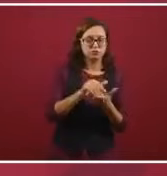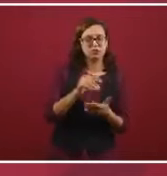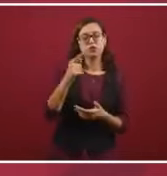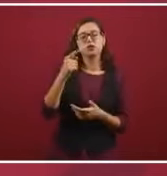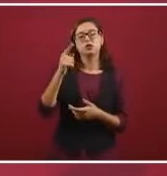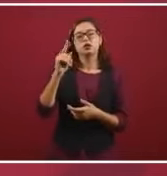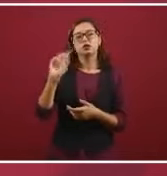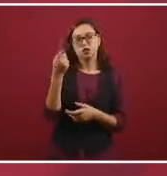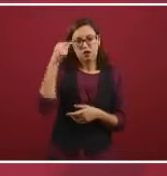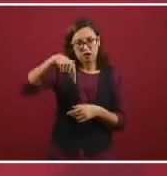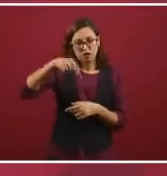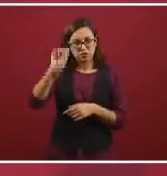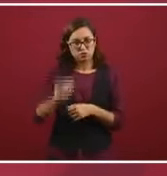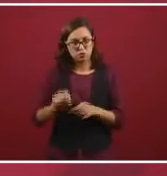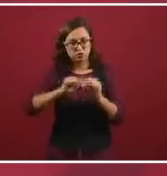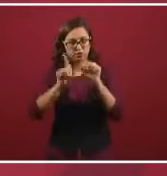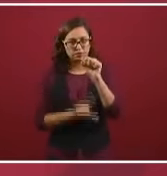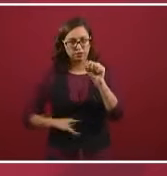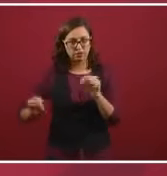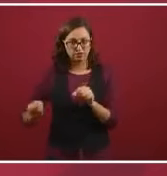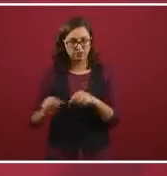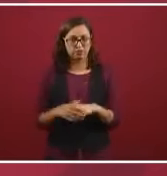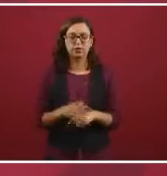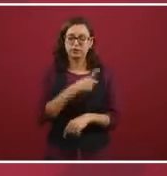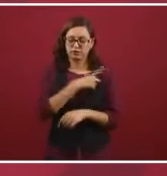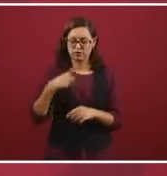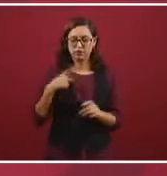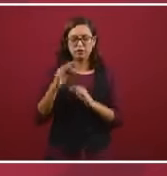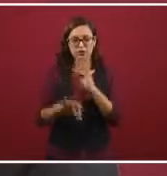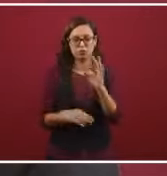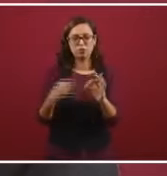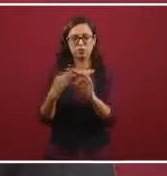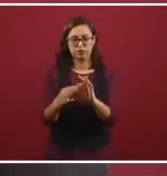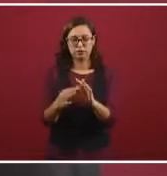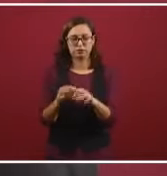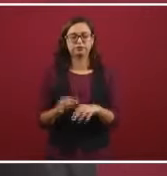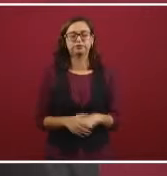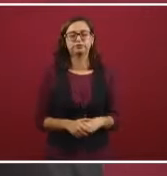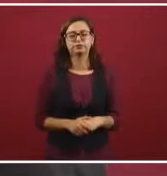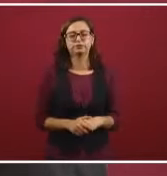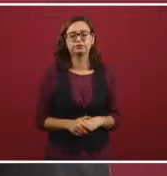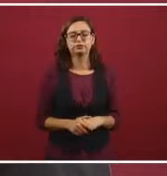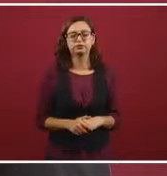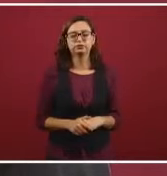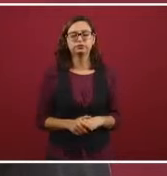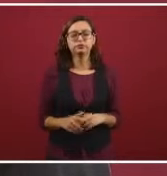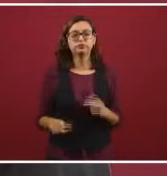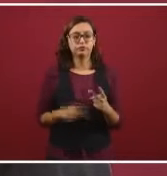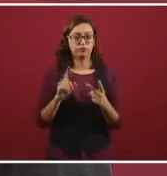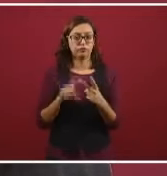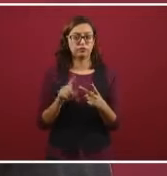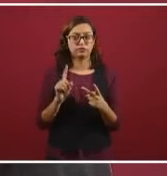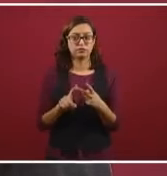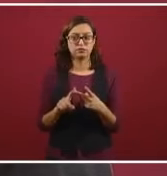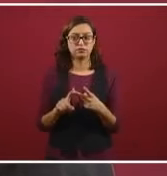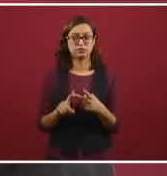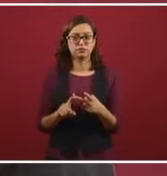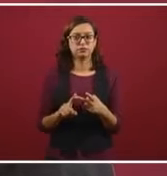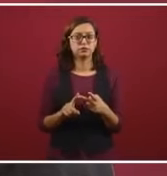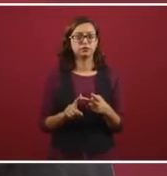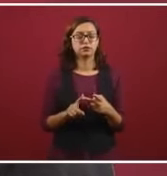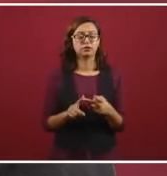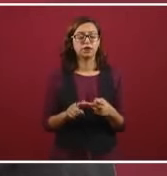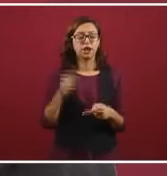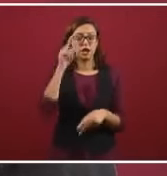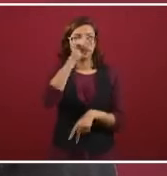México. Segundo, su participación y cooperación en la lucha contra los